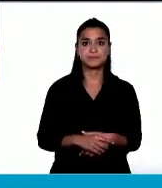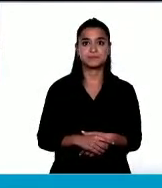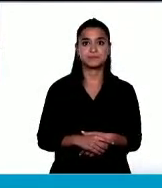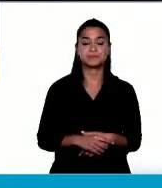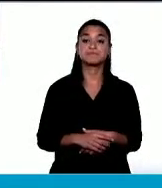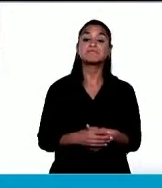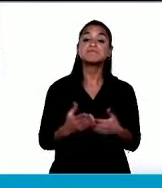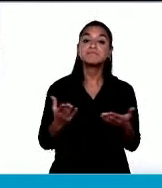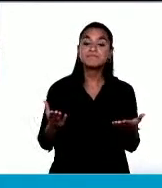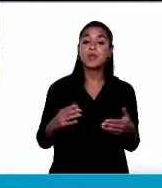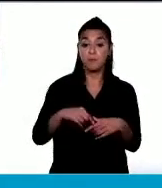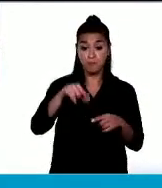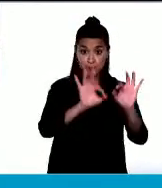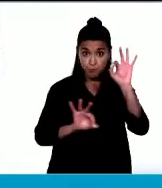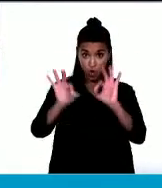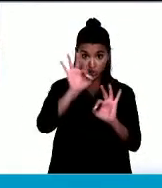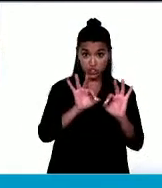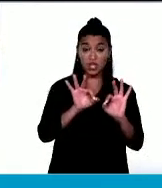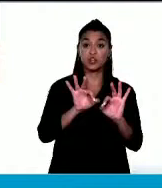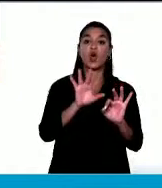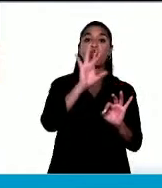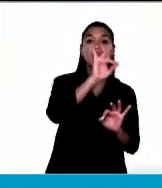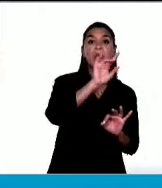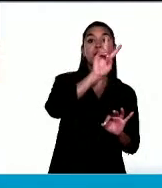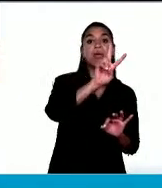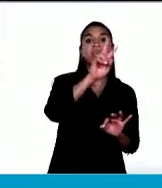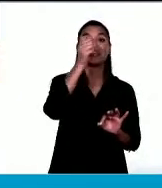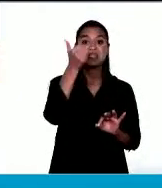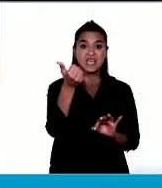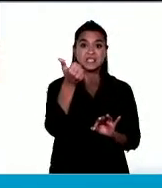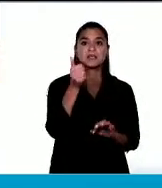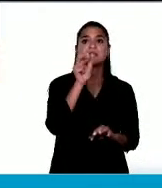Por el proyecto de